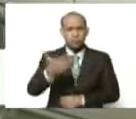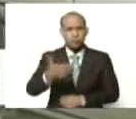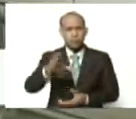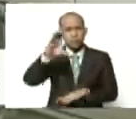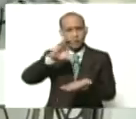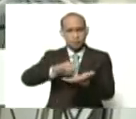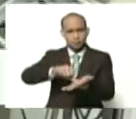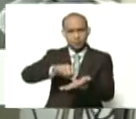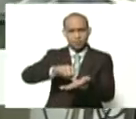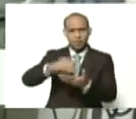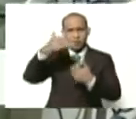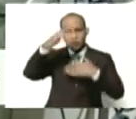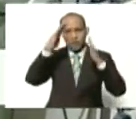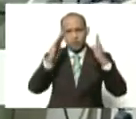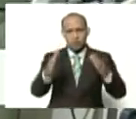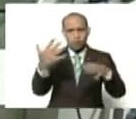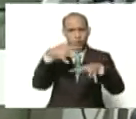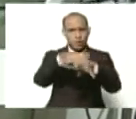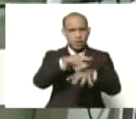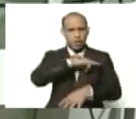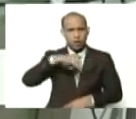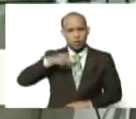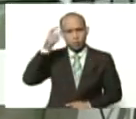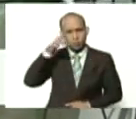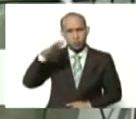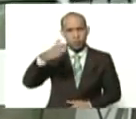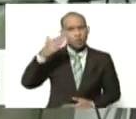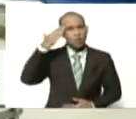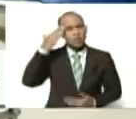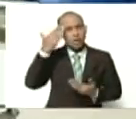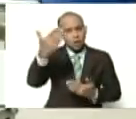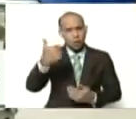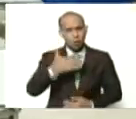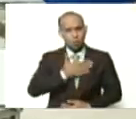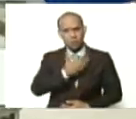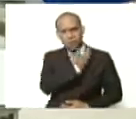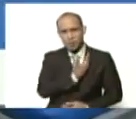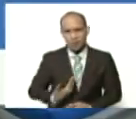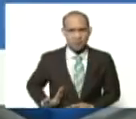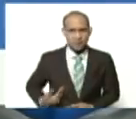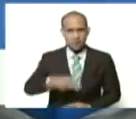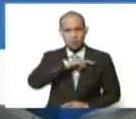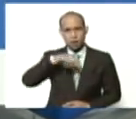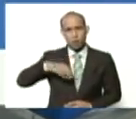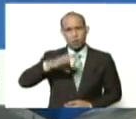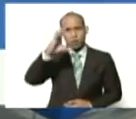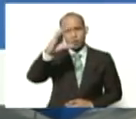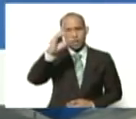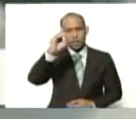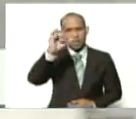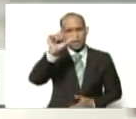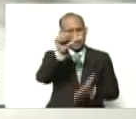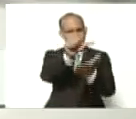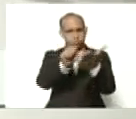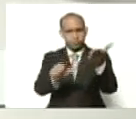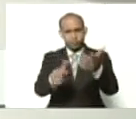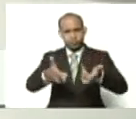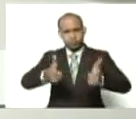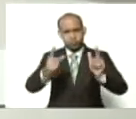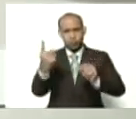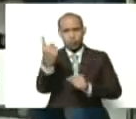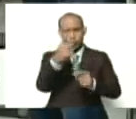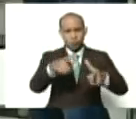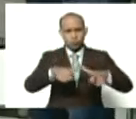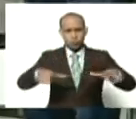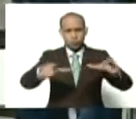centro de atención integral a nuestro pueblo. Saludos, mi presidente. Nuestro CDI quirúrgico, el único con el quirófano